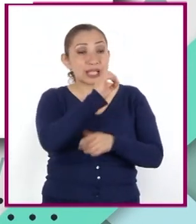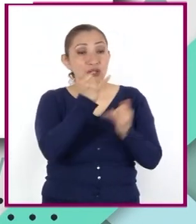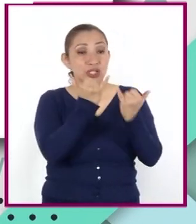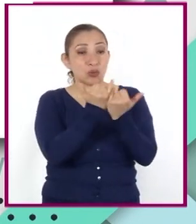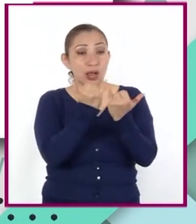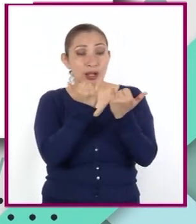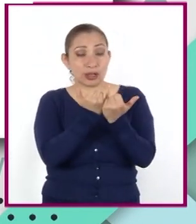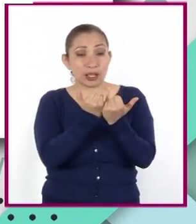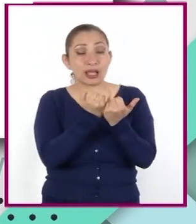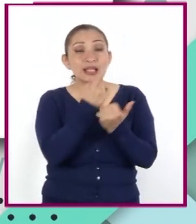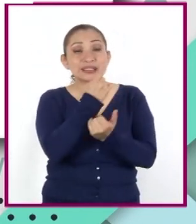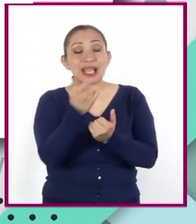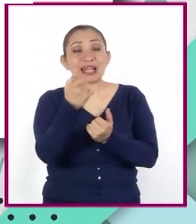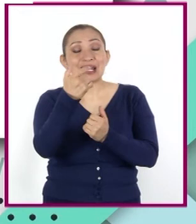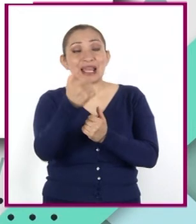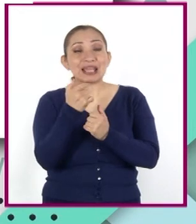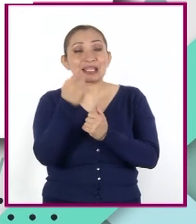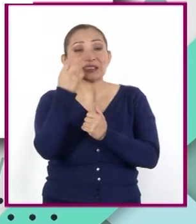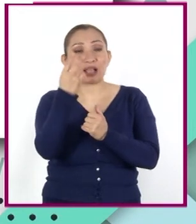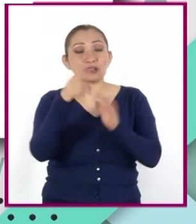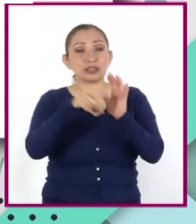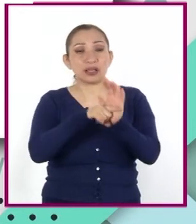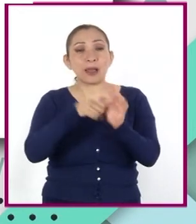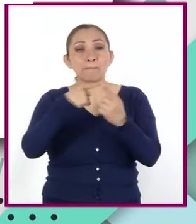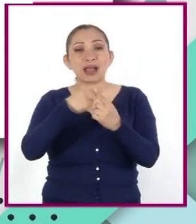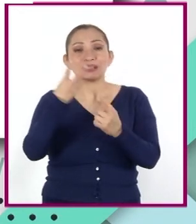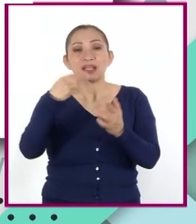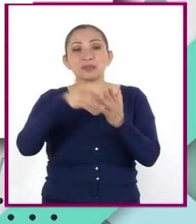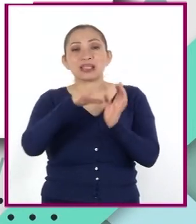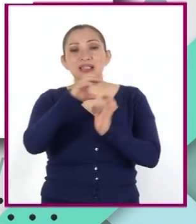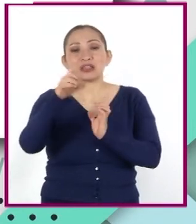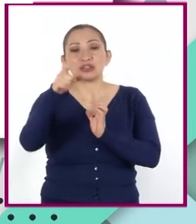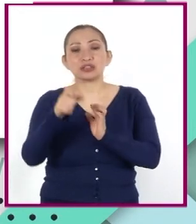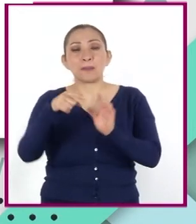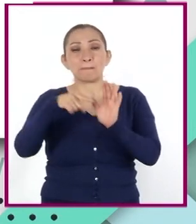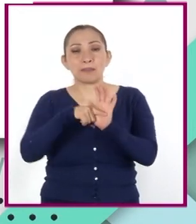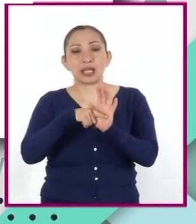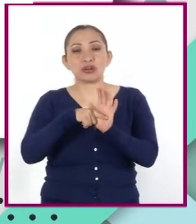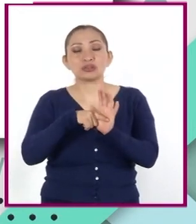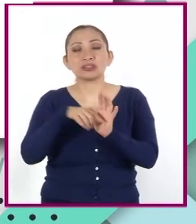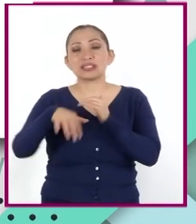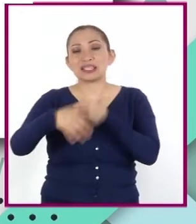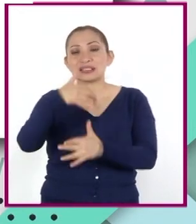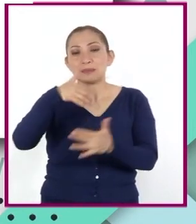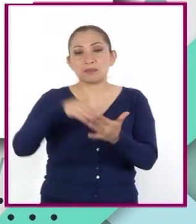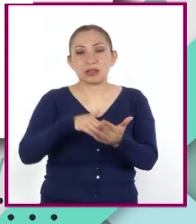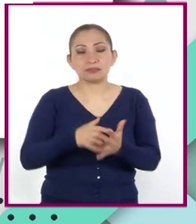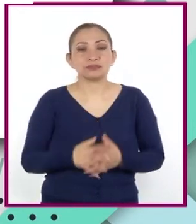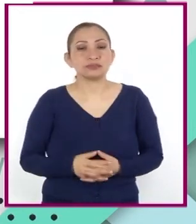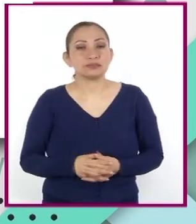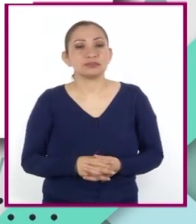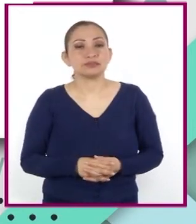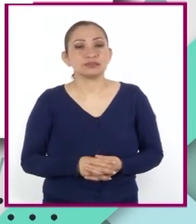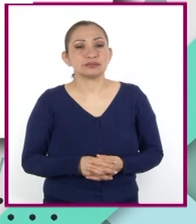igual a 100x cuadrada negativo más 3.500x menos 15.000.